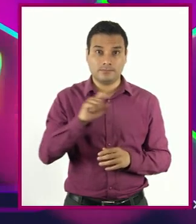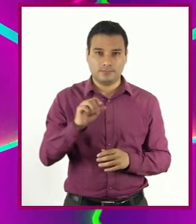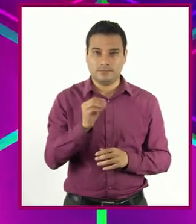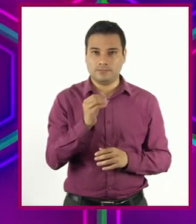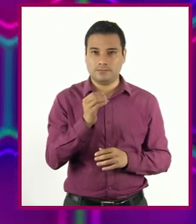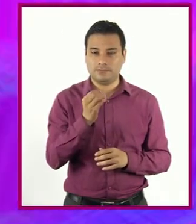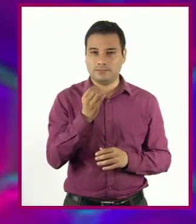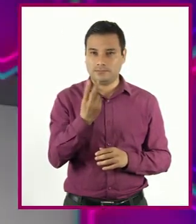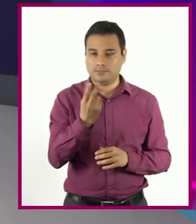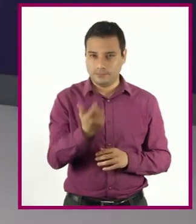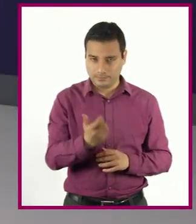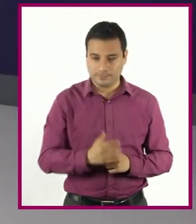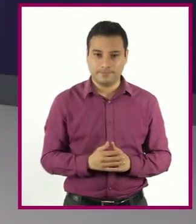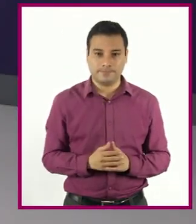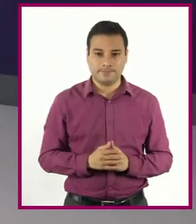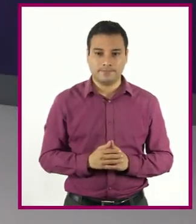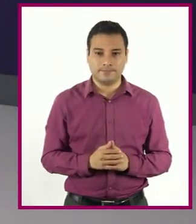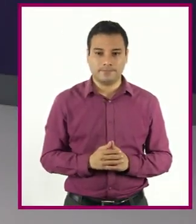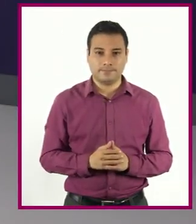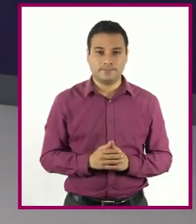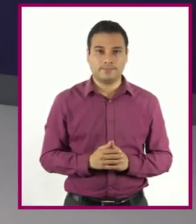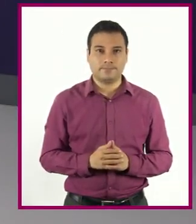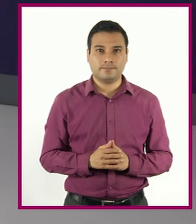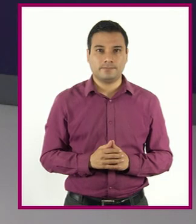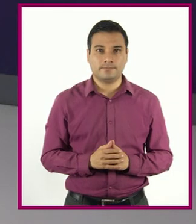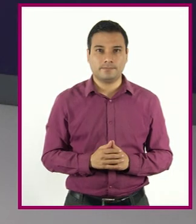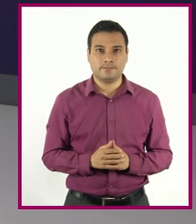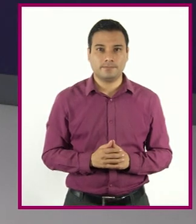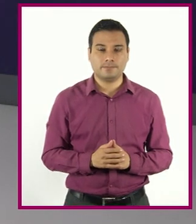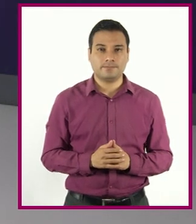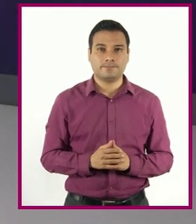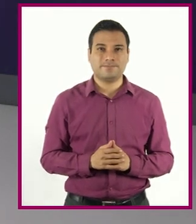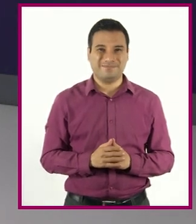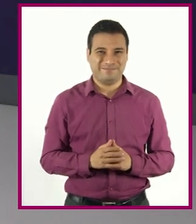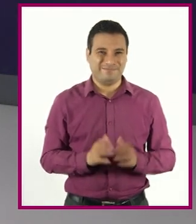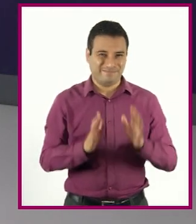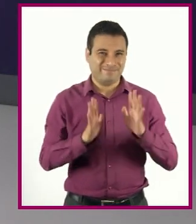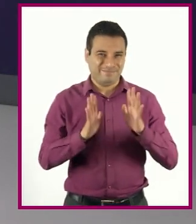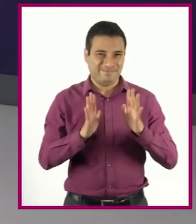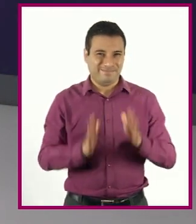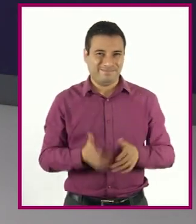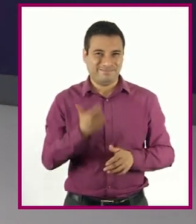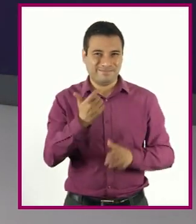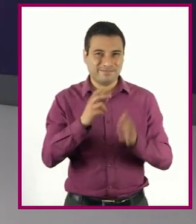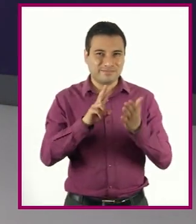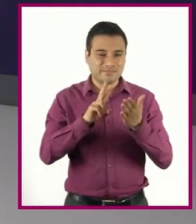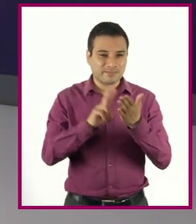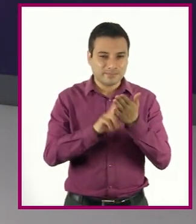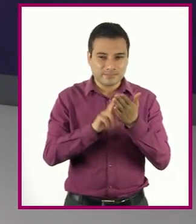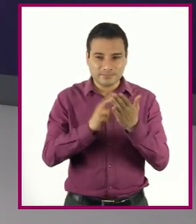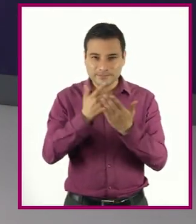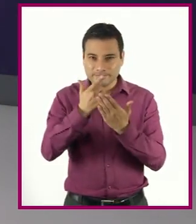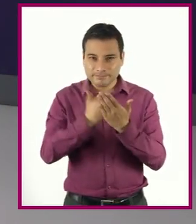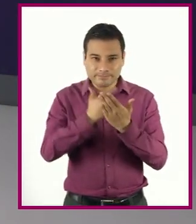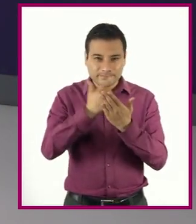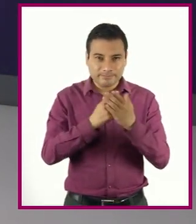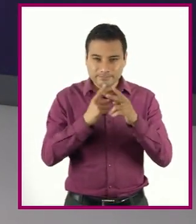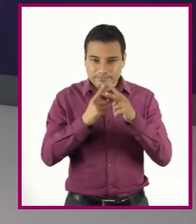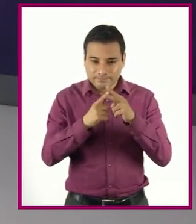pesos. Con los costos calculados en cada una de las tiendas y aplicando los